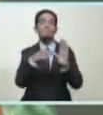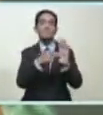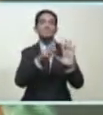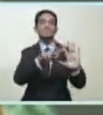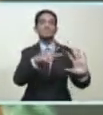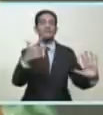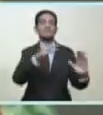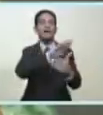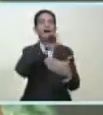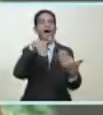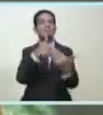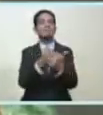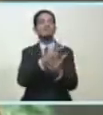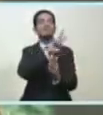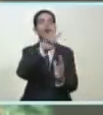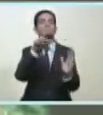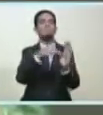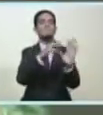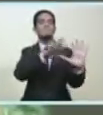2013-2019 hace 5 años.